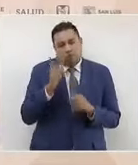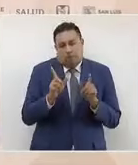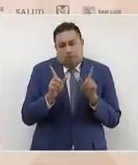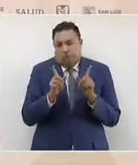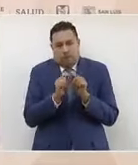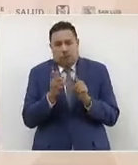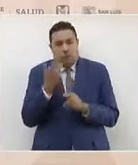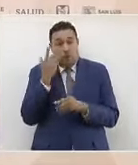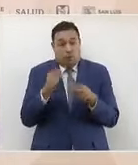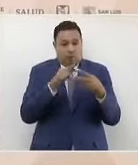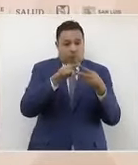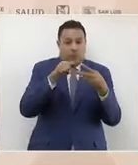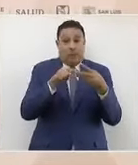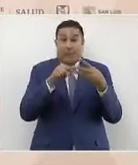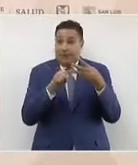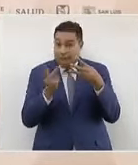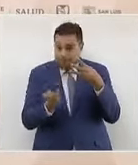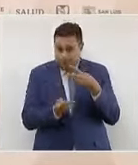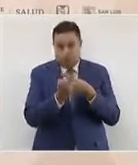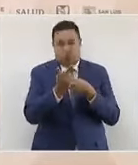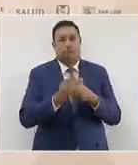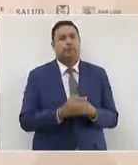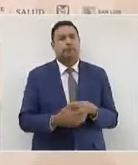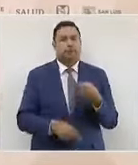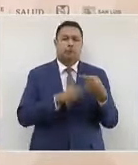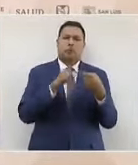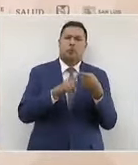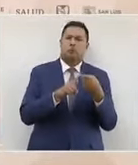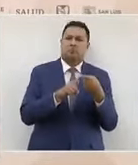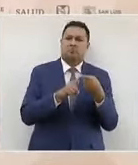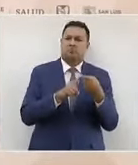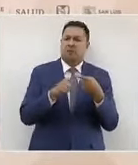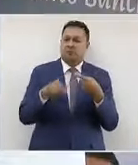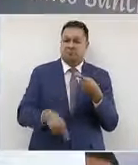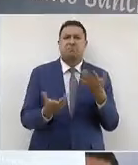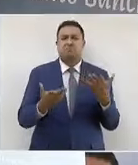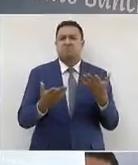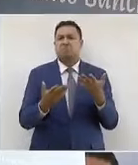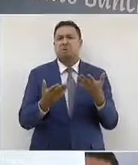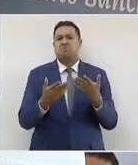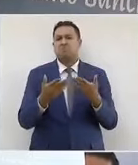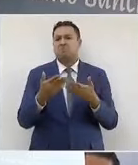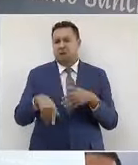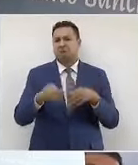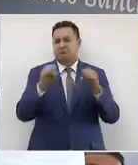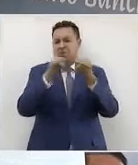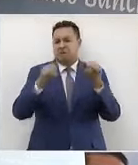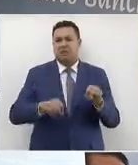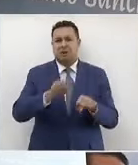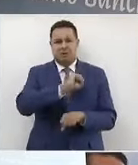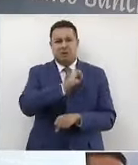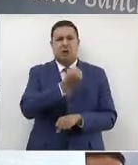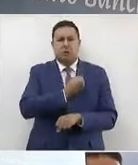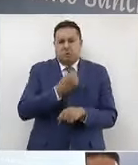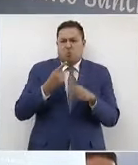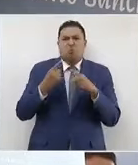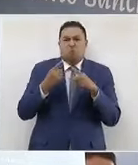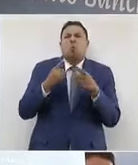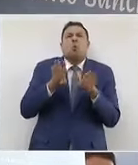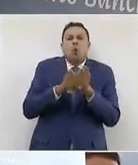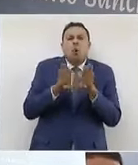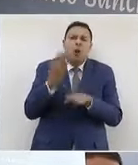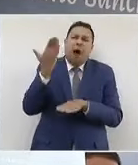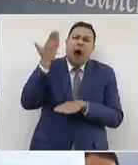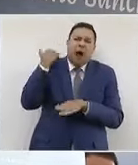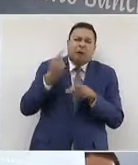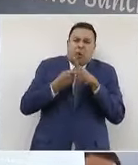partir de tres preguntas. La primera, ¿de dónde venimos en el sistema de salud en México? ¿Cómo era el sistema de salud